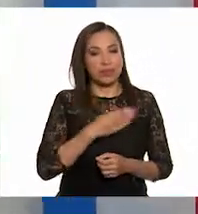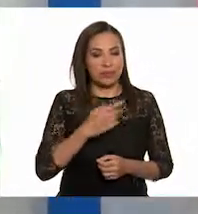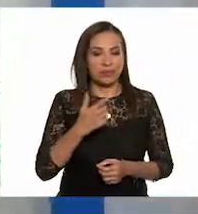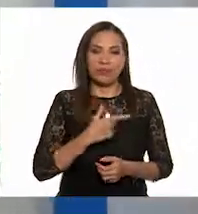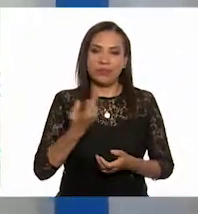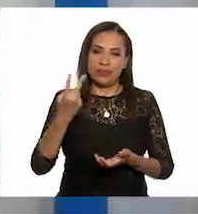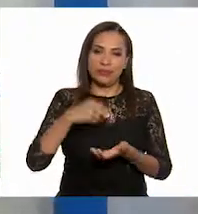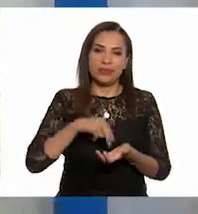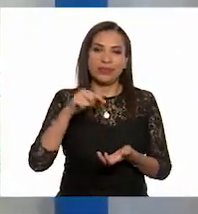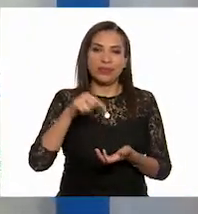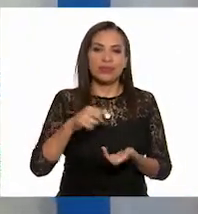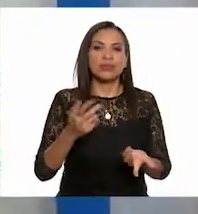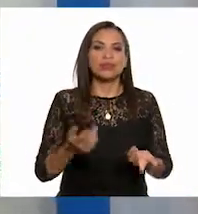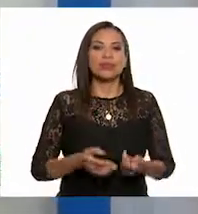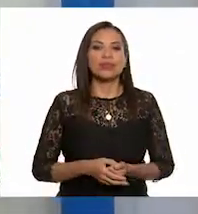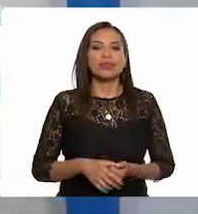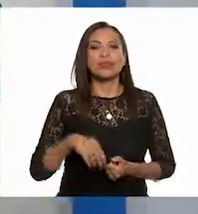aquí!